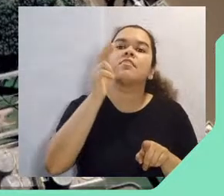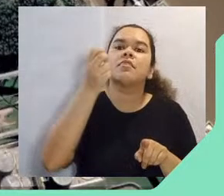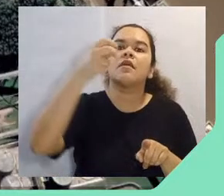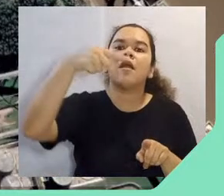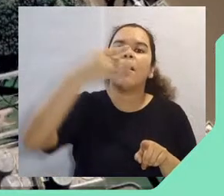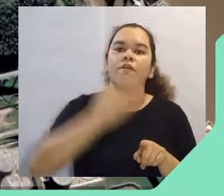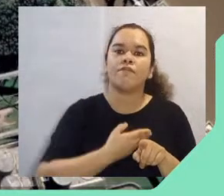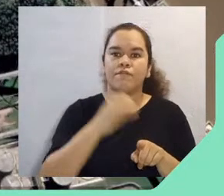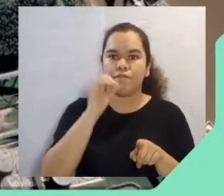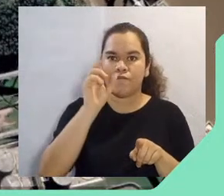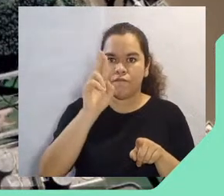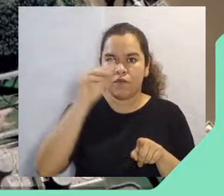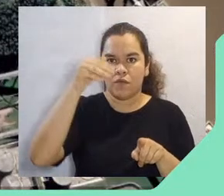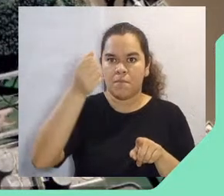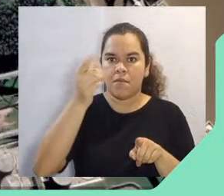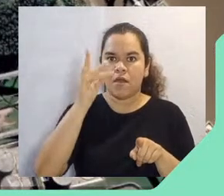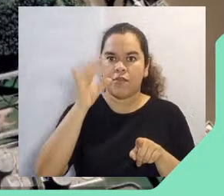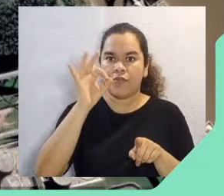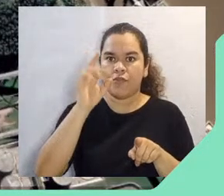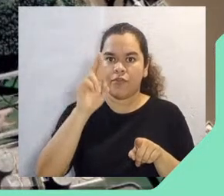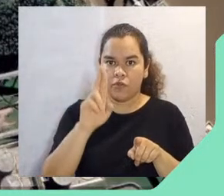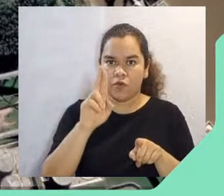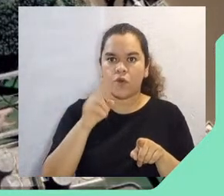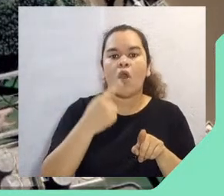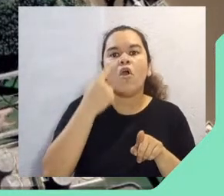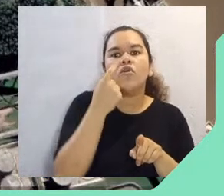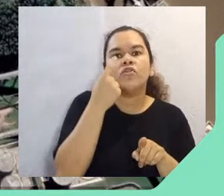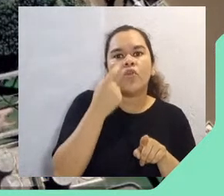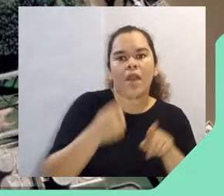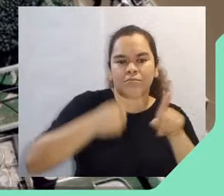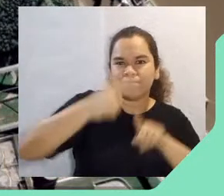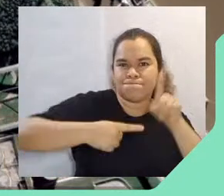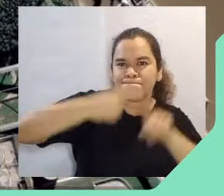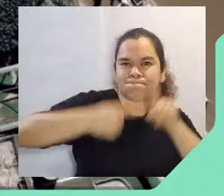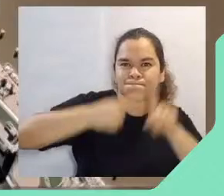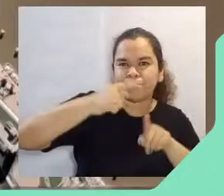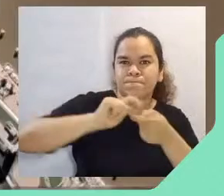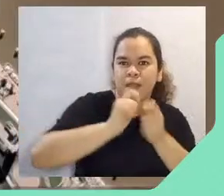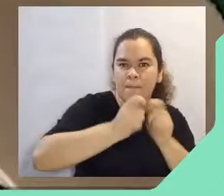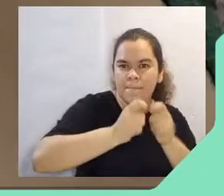transmitir. Eso también lo tenemos asociado a Yacyretá.